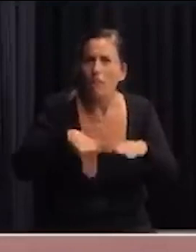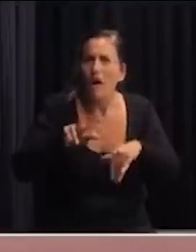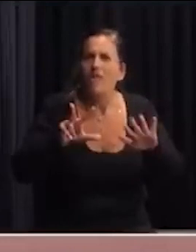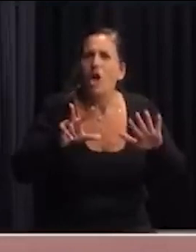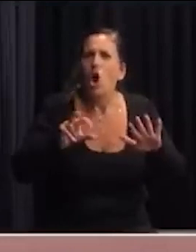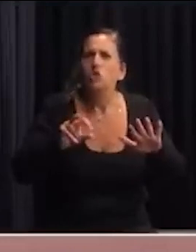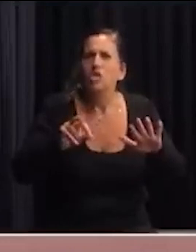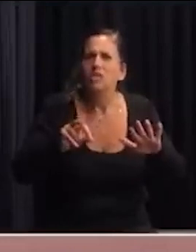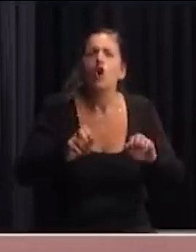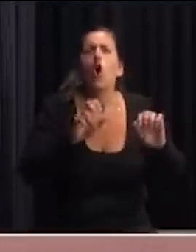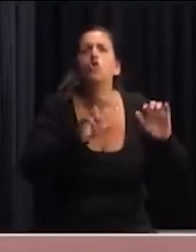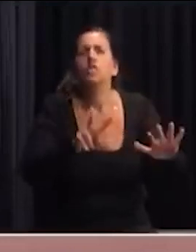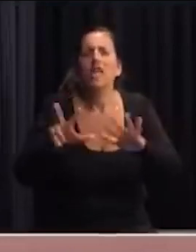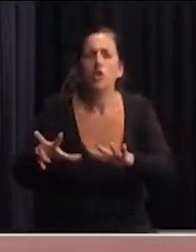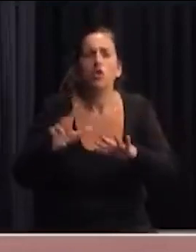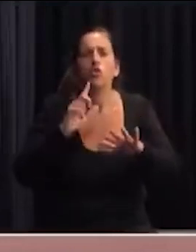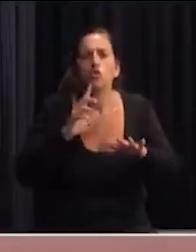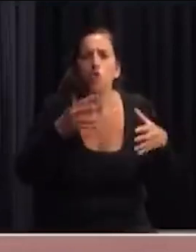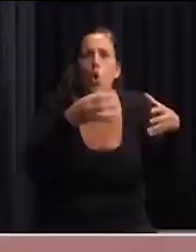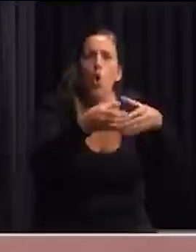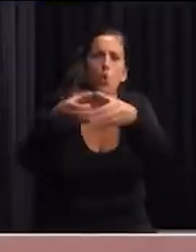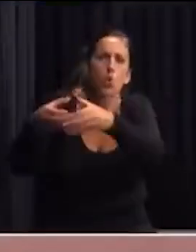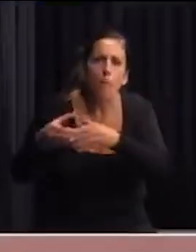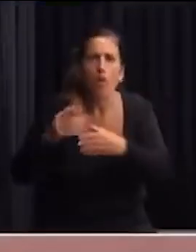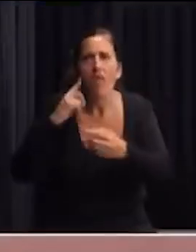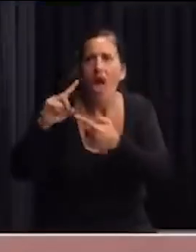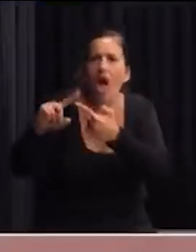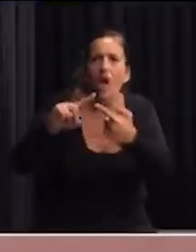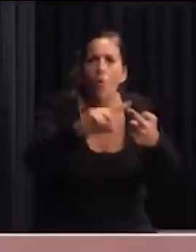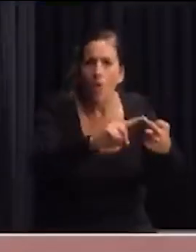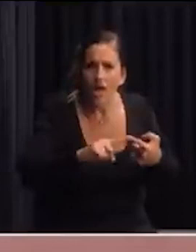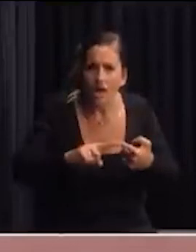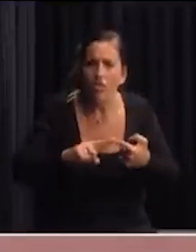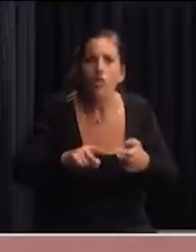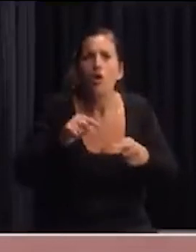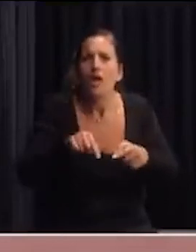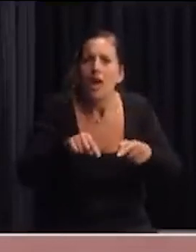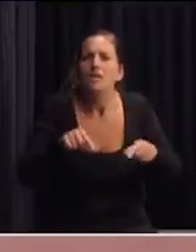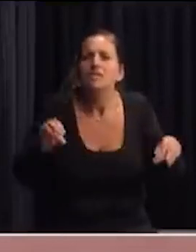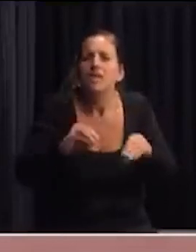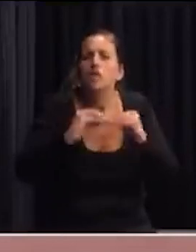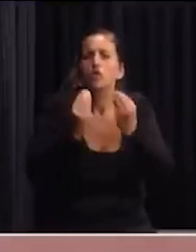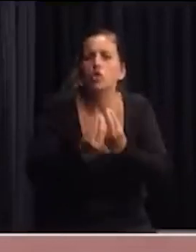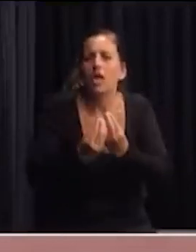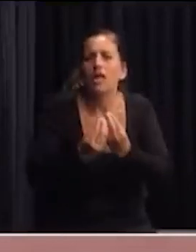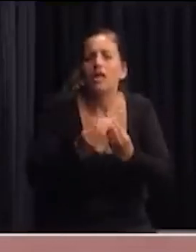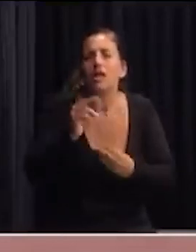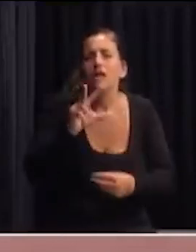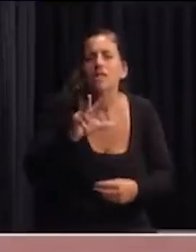son 88 mesas de negociación que involucran en el entorno de